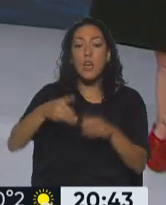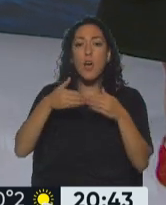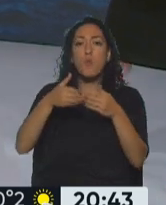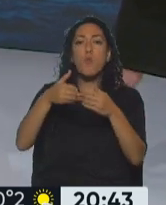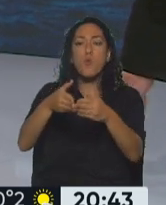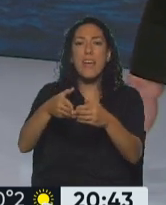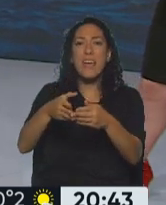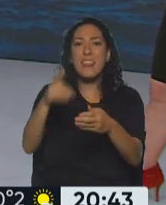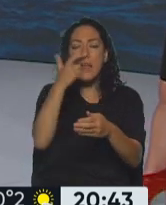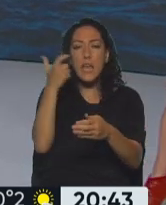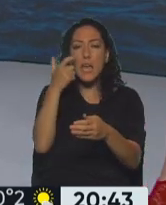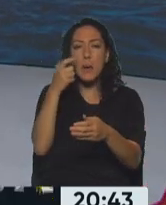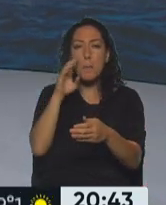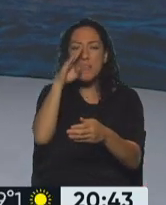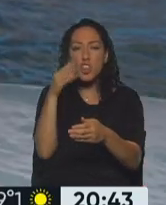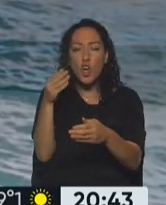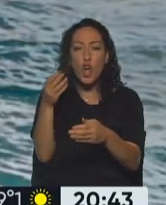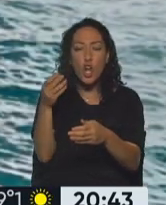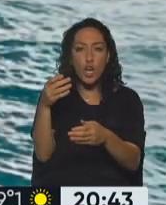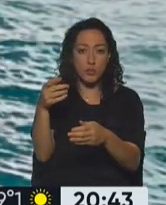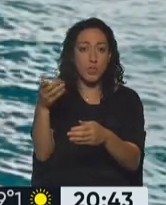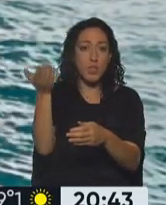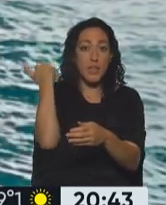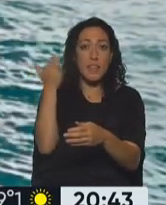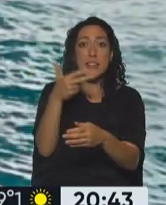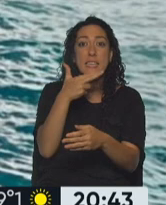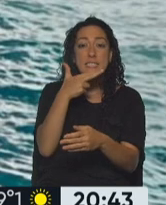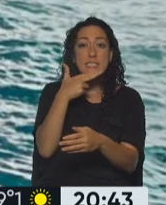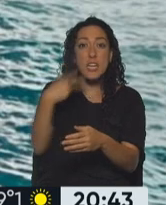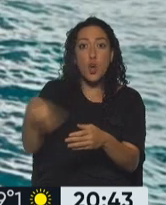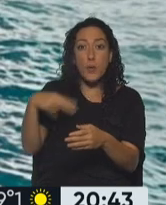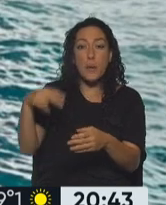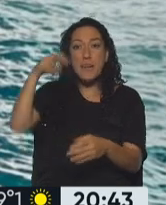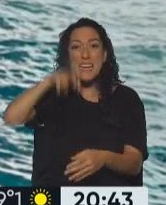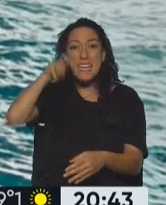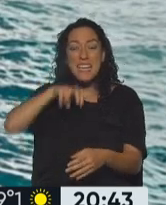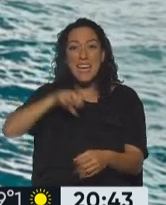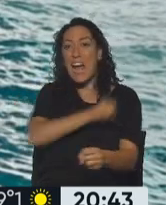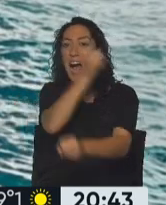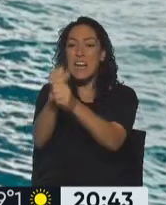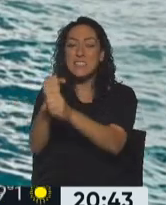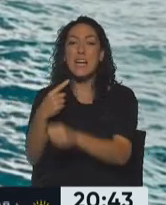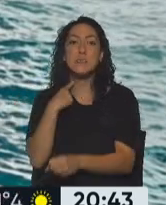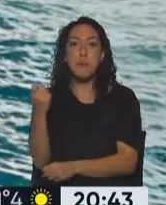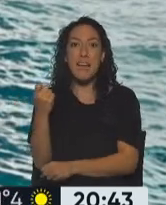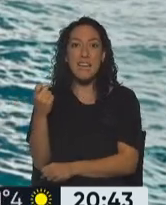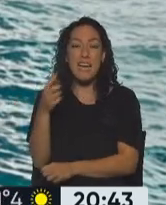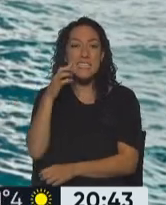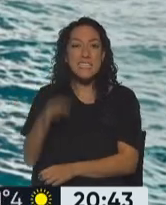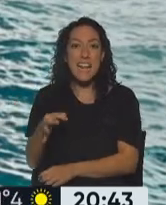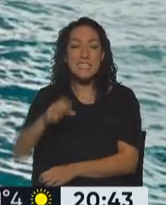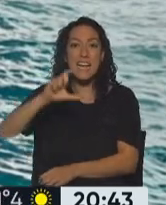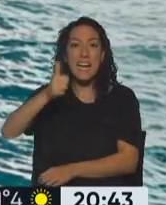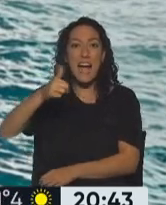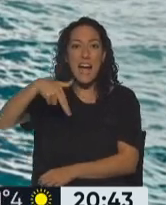buque petrolero, exactamente, que partió el pasado 17 de noviembre desde Nigeria hasta España, las Islas Canarias, con estos